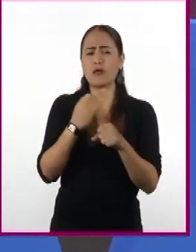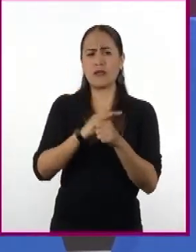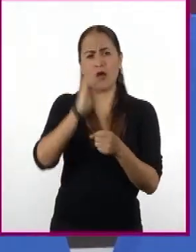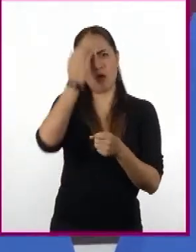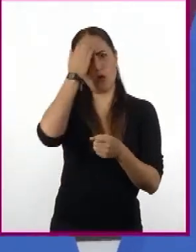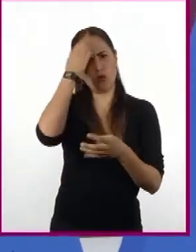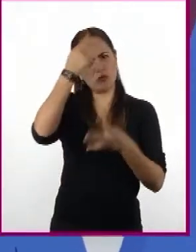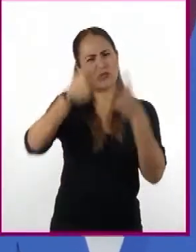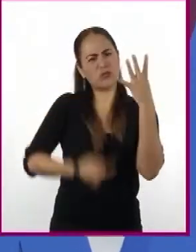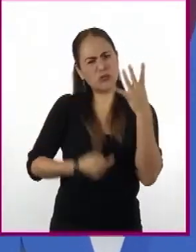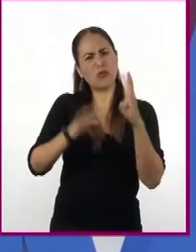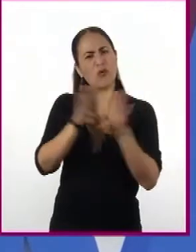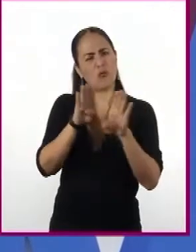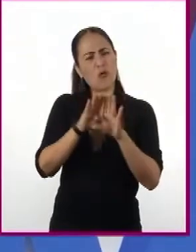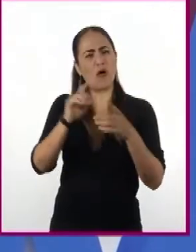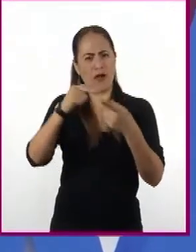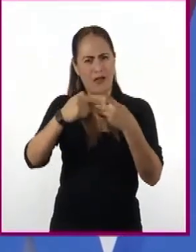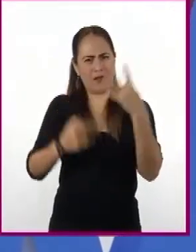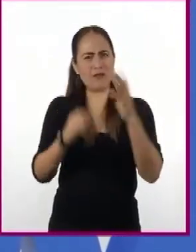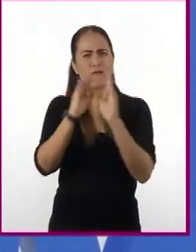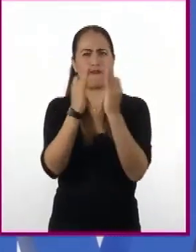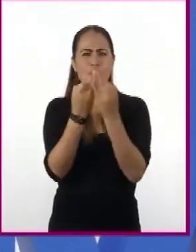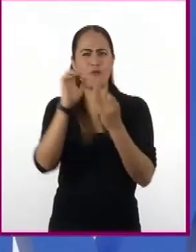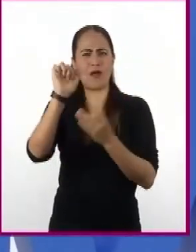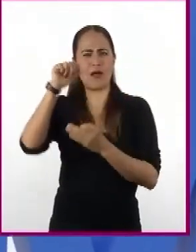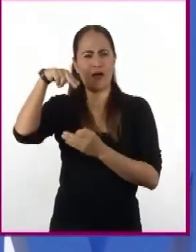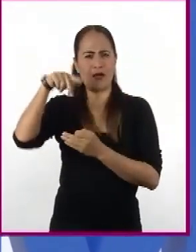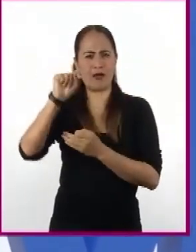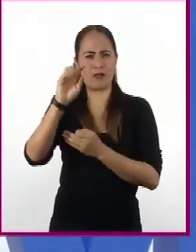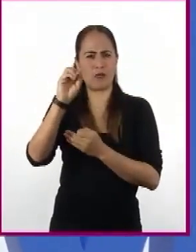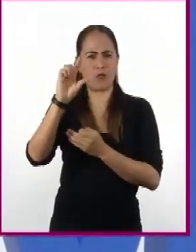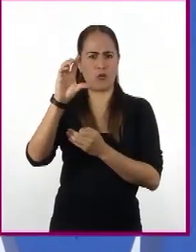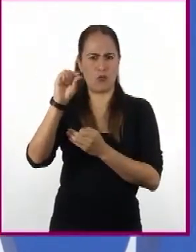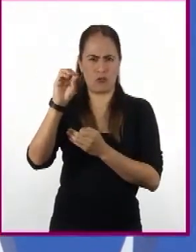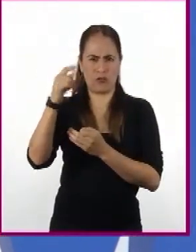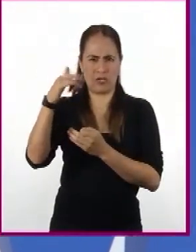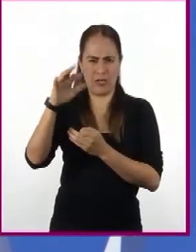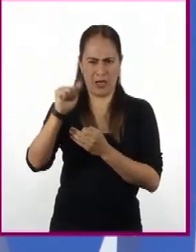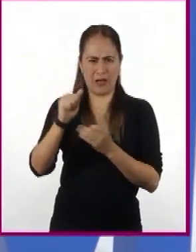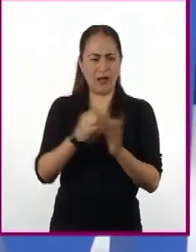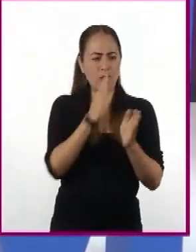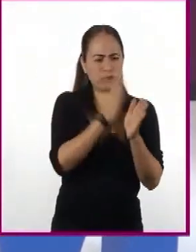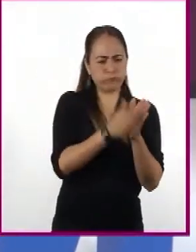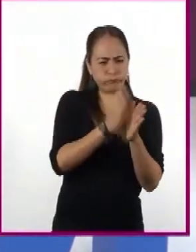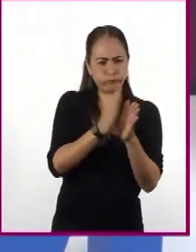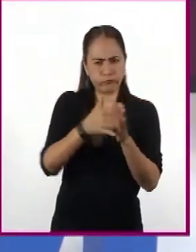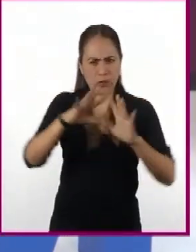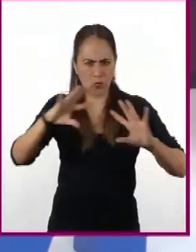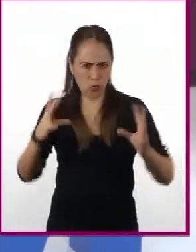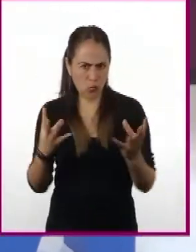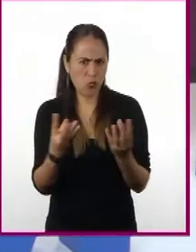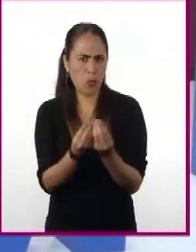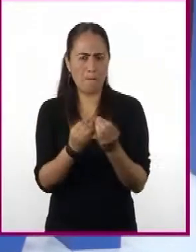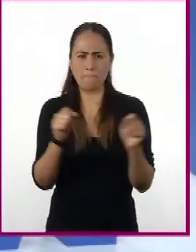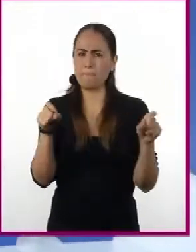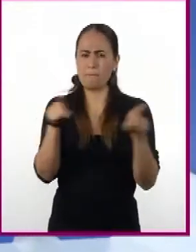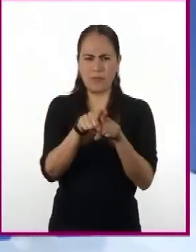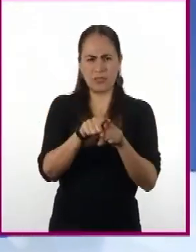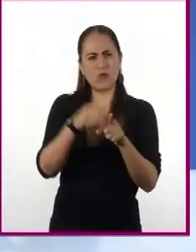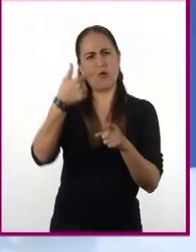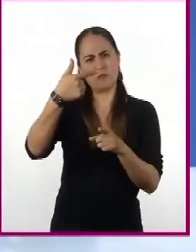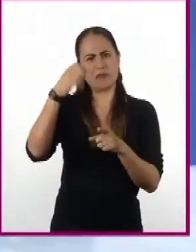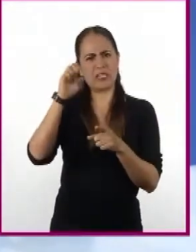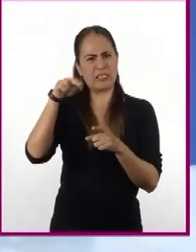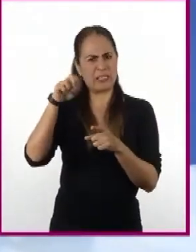las antologías. Estas obras son colecciones de trabajos escritos del mismo género, de la misma